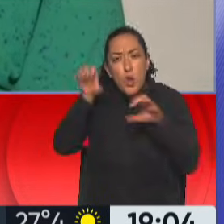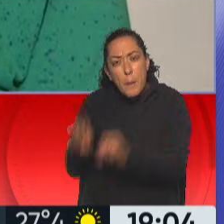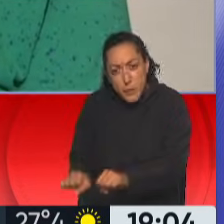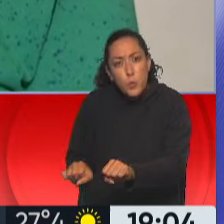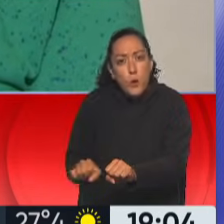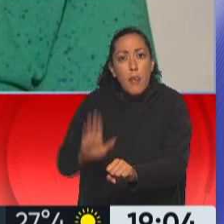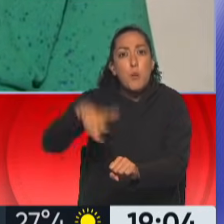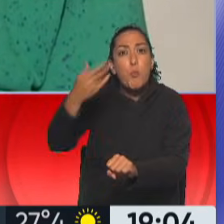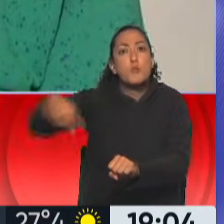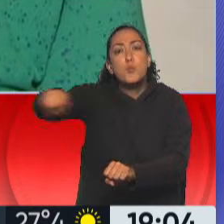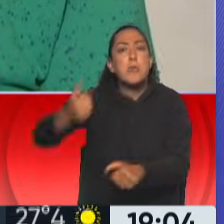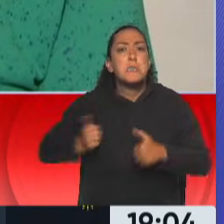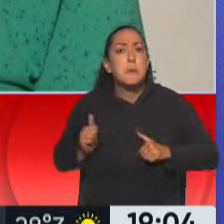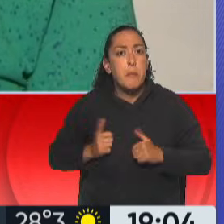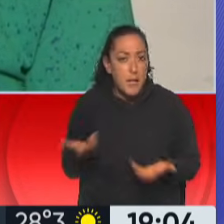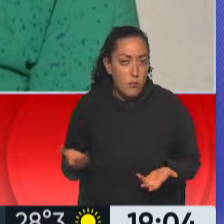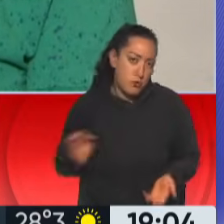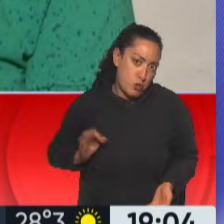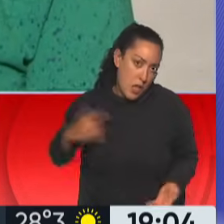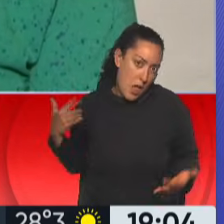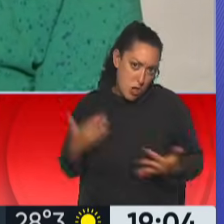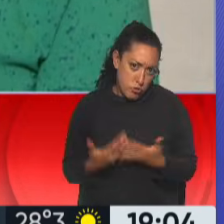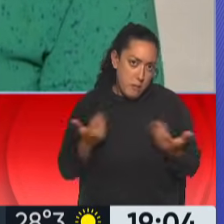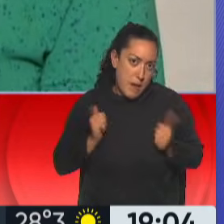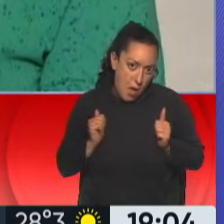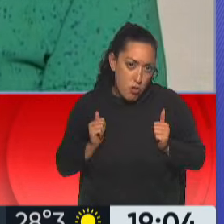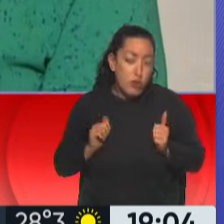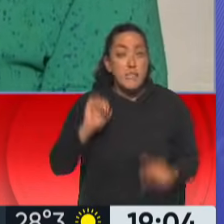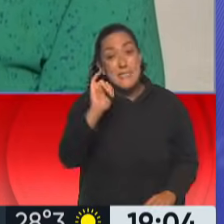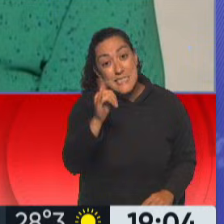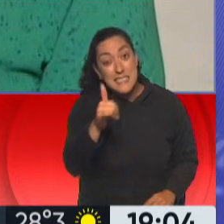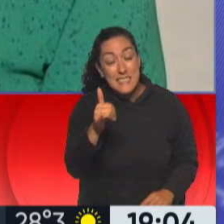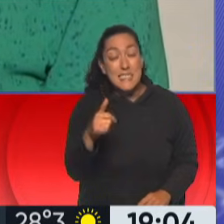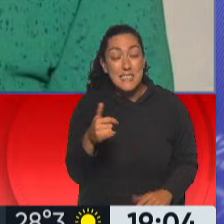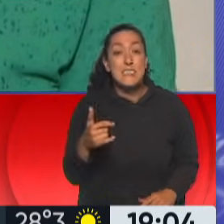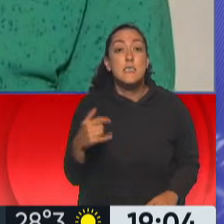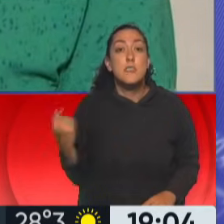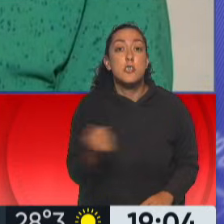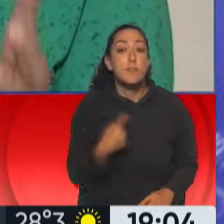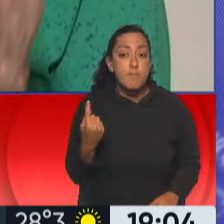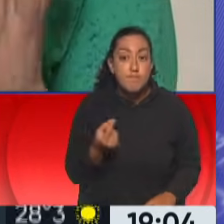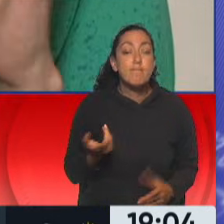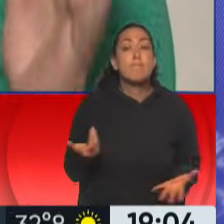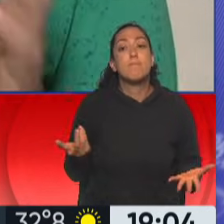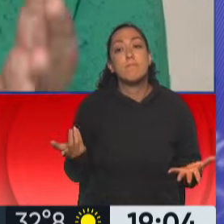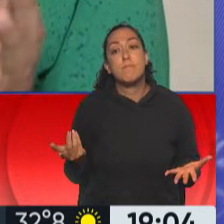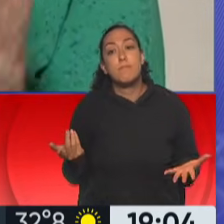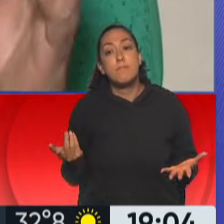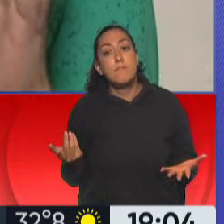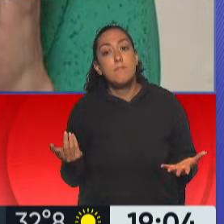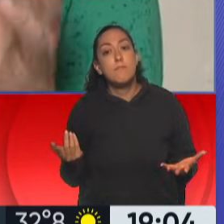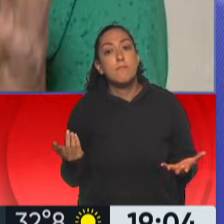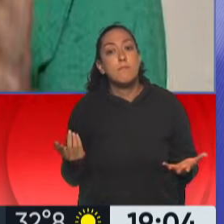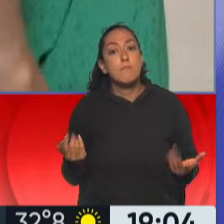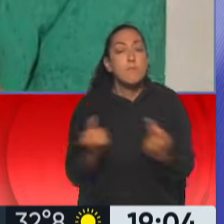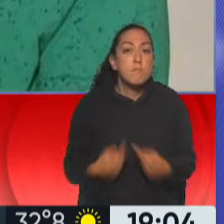ustedes esperaban, ¿no?, desde hace muchos años? Claro, lo que pasa es que cuando uno ve las cosas